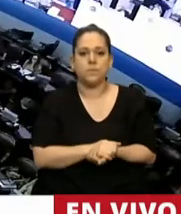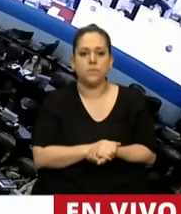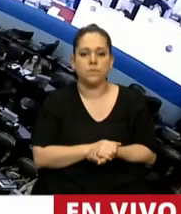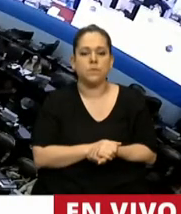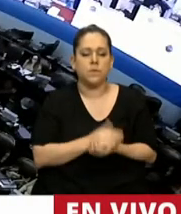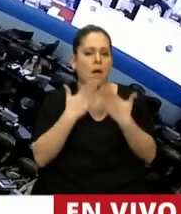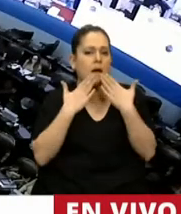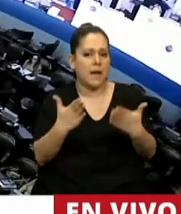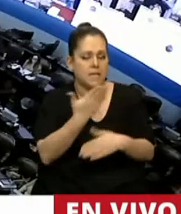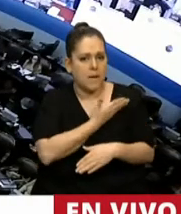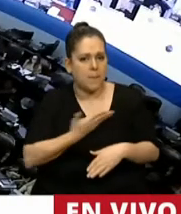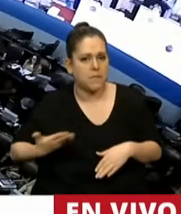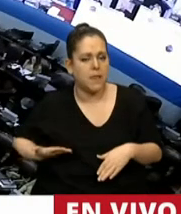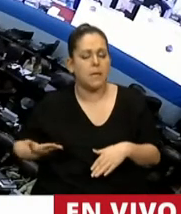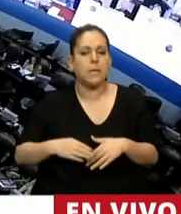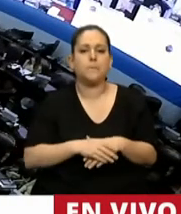Gracias, señor presidente.